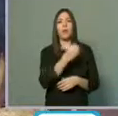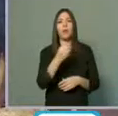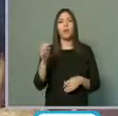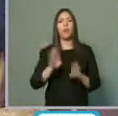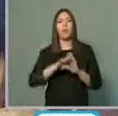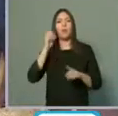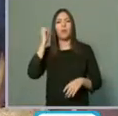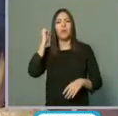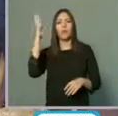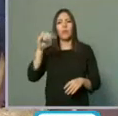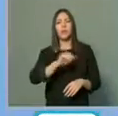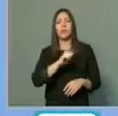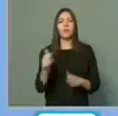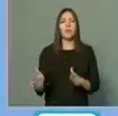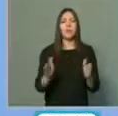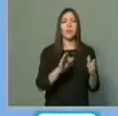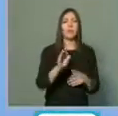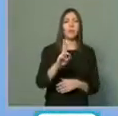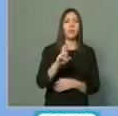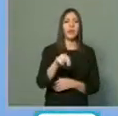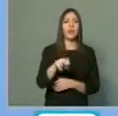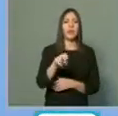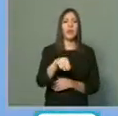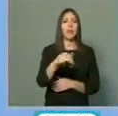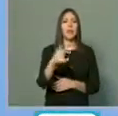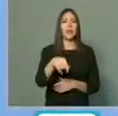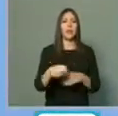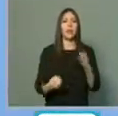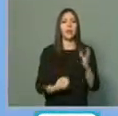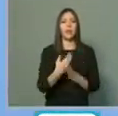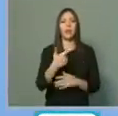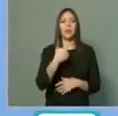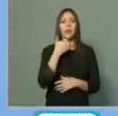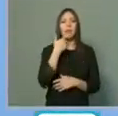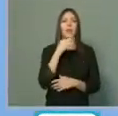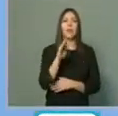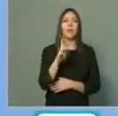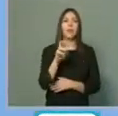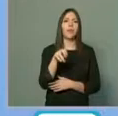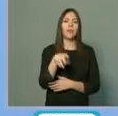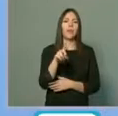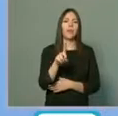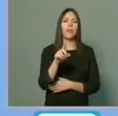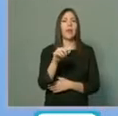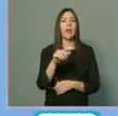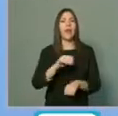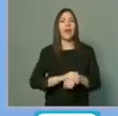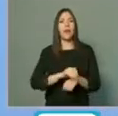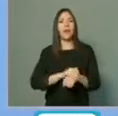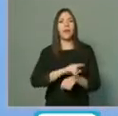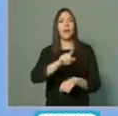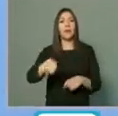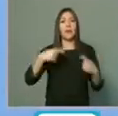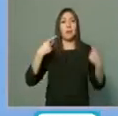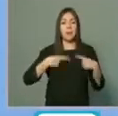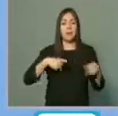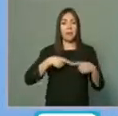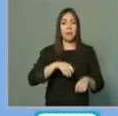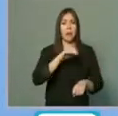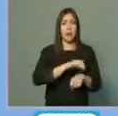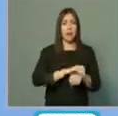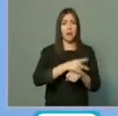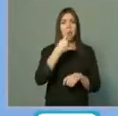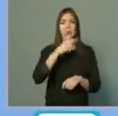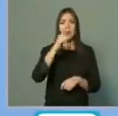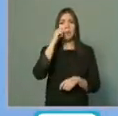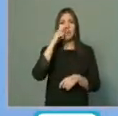Y frenemy, que es la nueva, ¿no? Que es del inglés friend, amigo, y enemigo es una persona de la que eres amigo a pesar de tener con ella